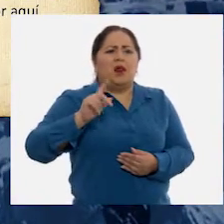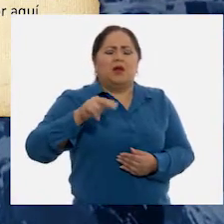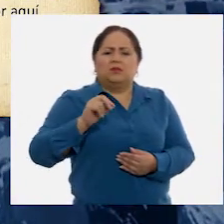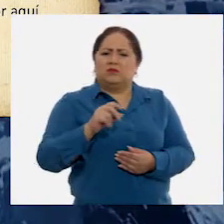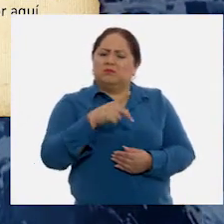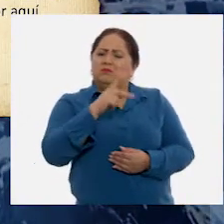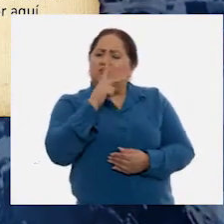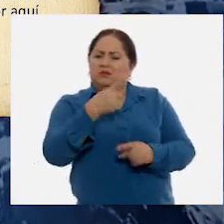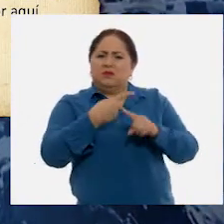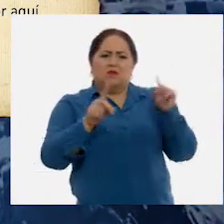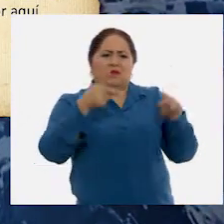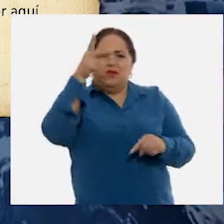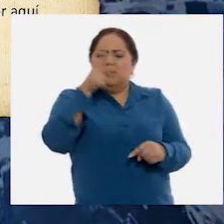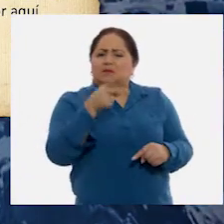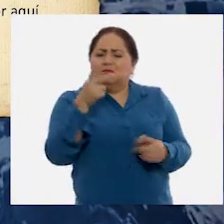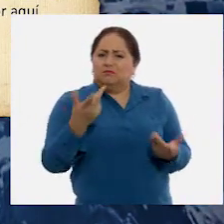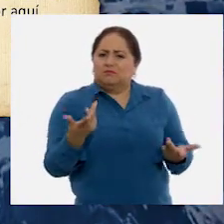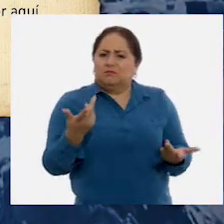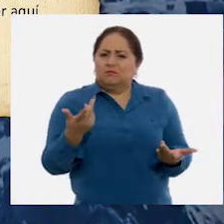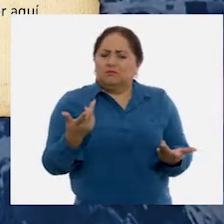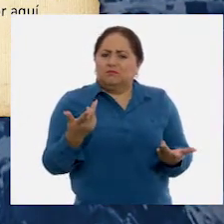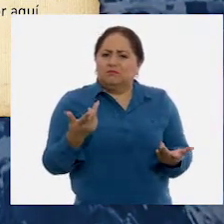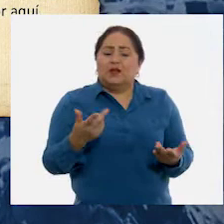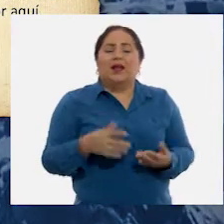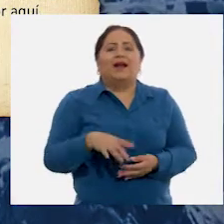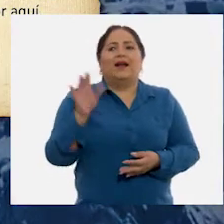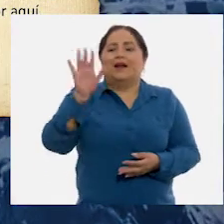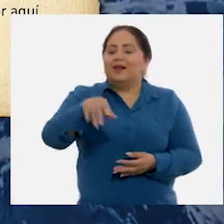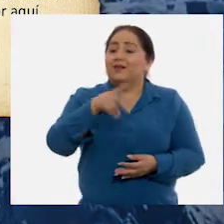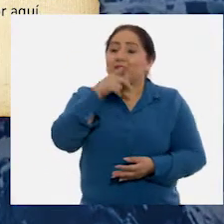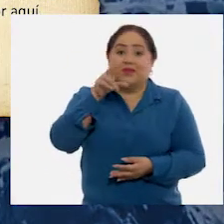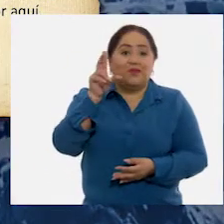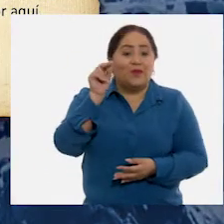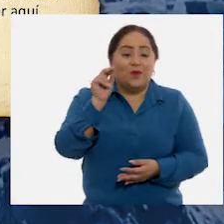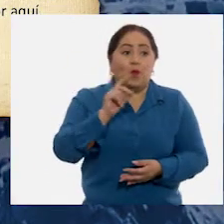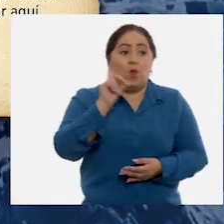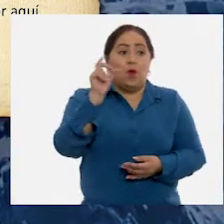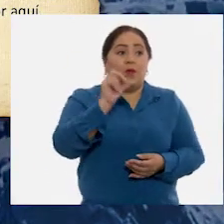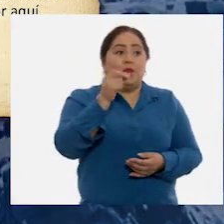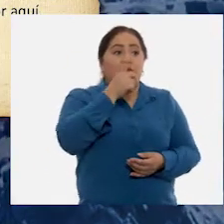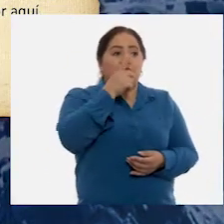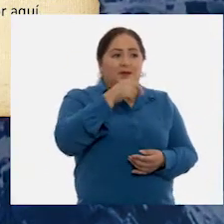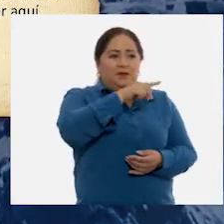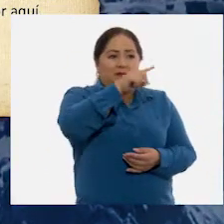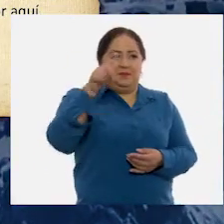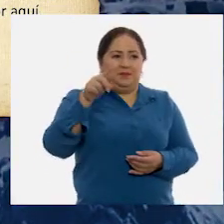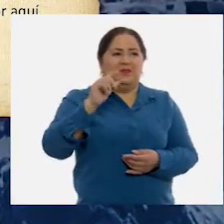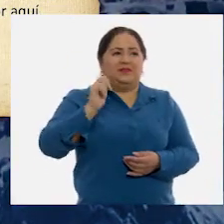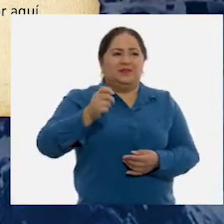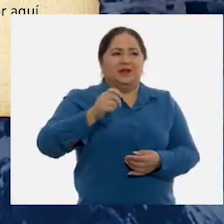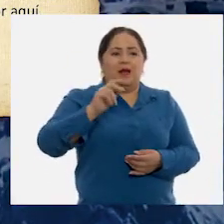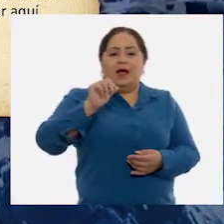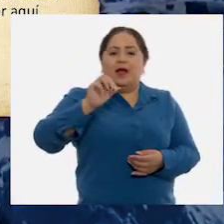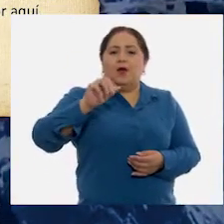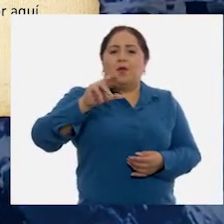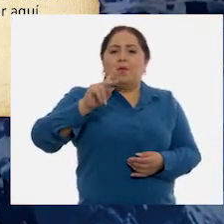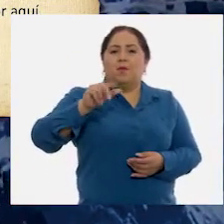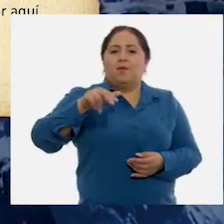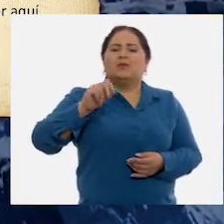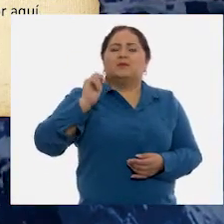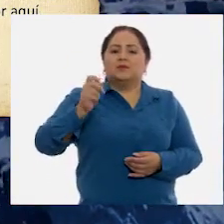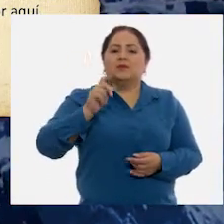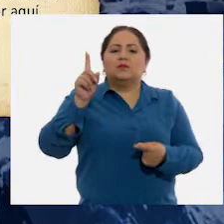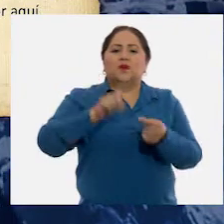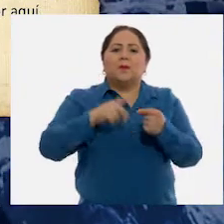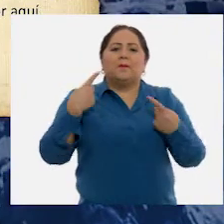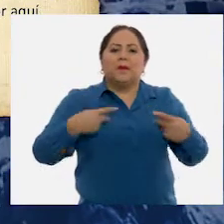mal escrita? Mira, dice aeroplanos. No, María. Cuando aparece mal escrita es un recurso que utiliza el